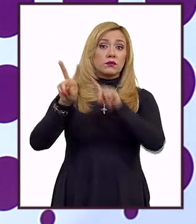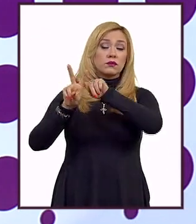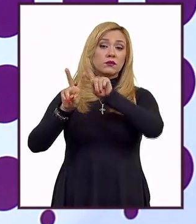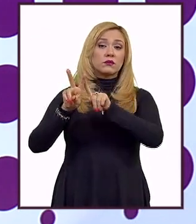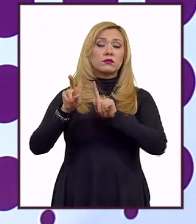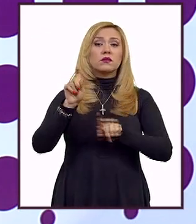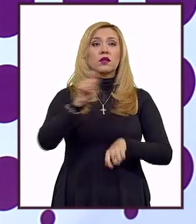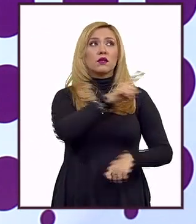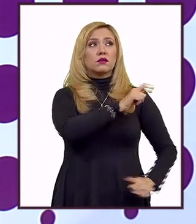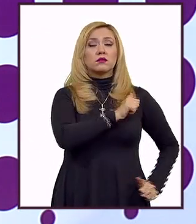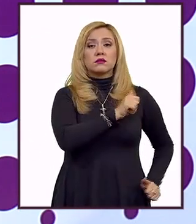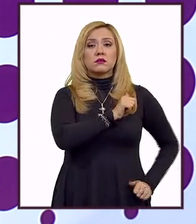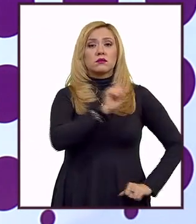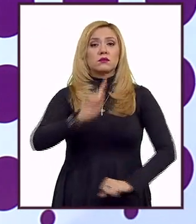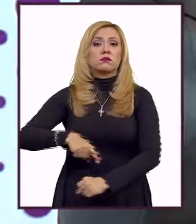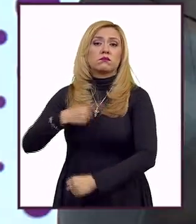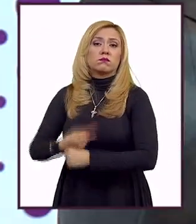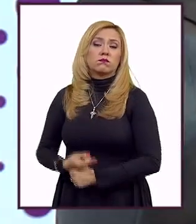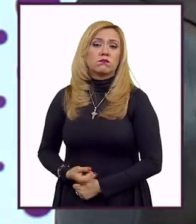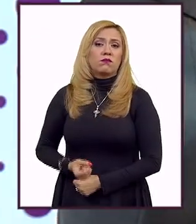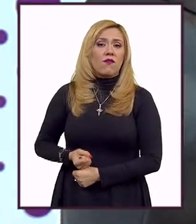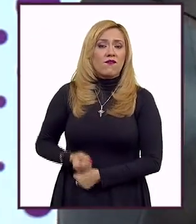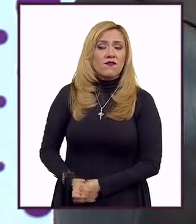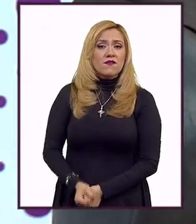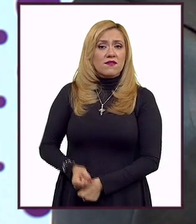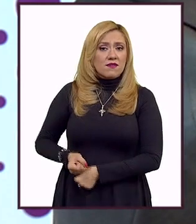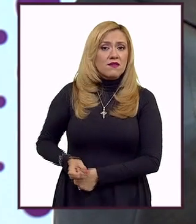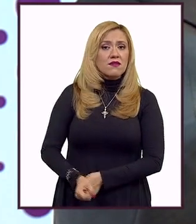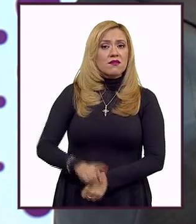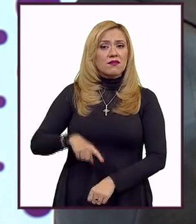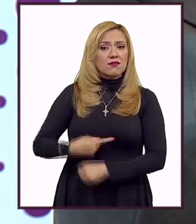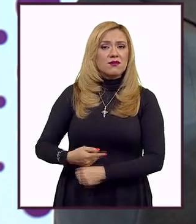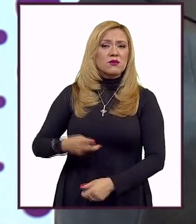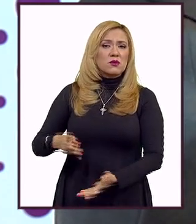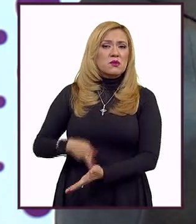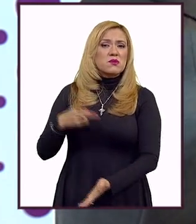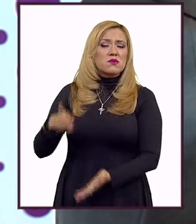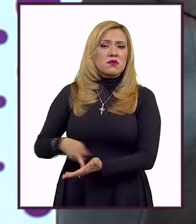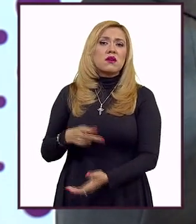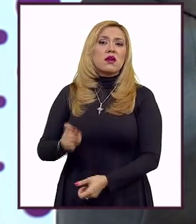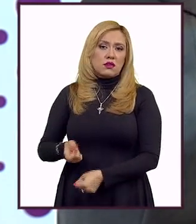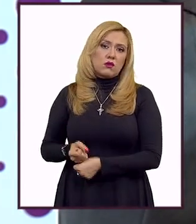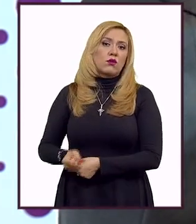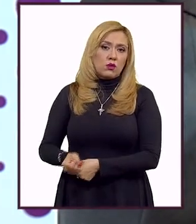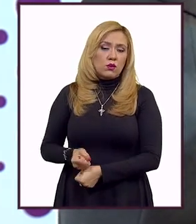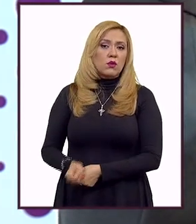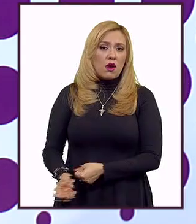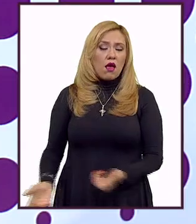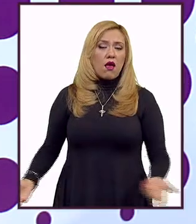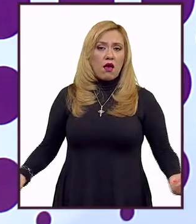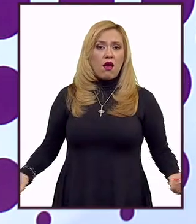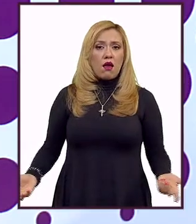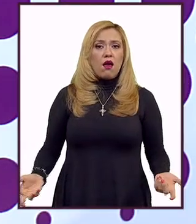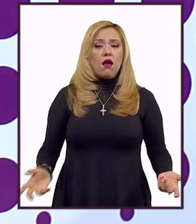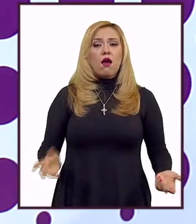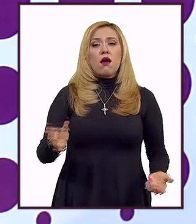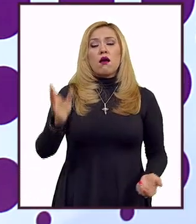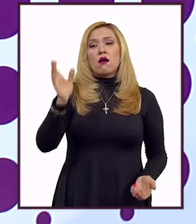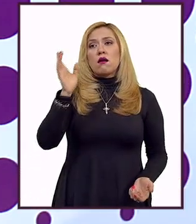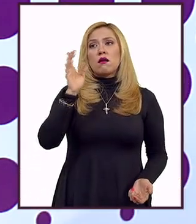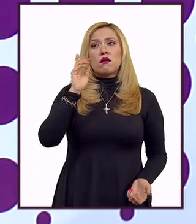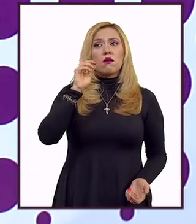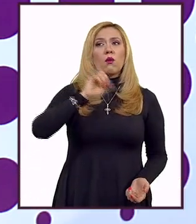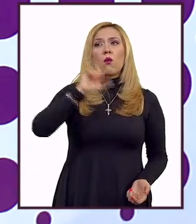tortura por el ejército mexicano. Tortura sexual, ha dicho la Corte, en el sentido de establecer que cualquier acto